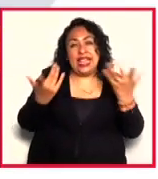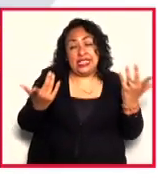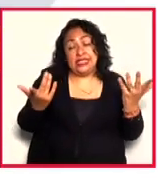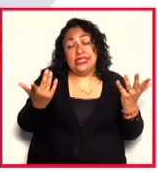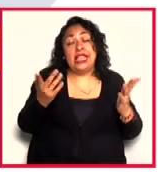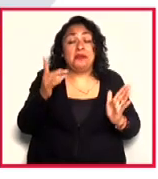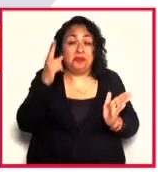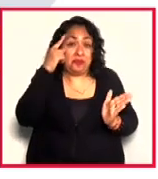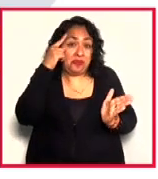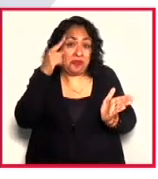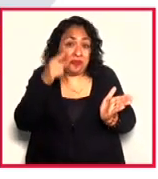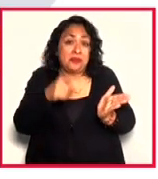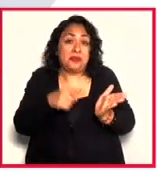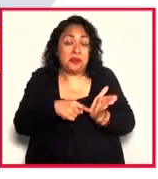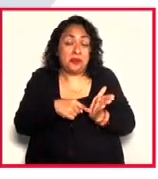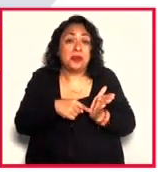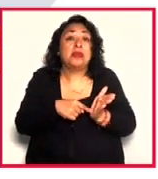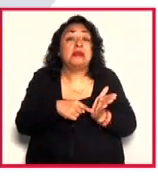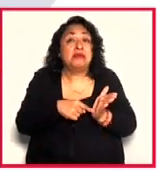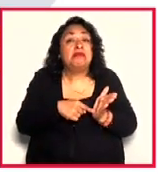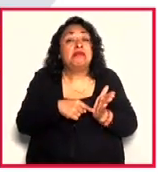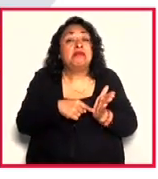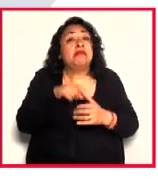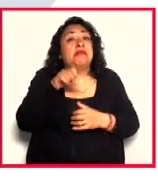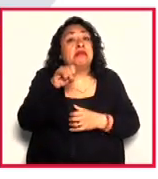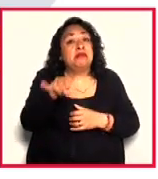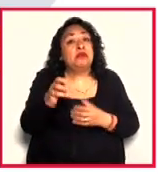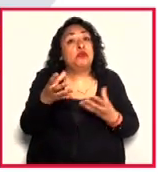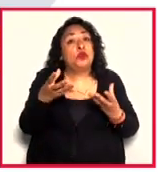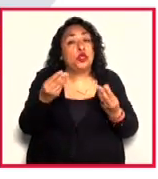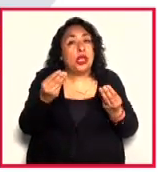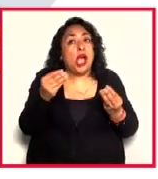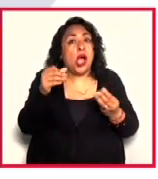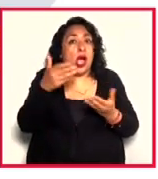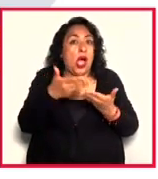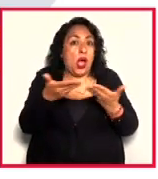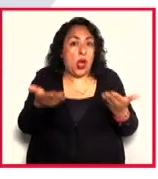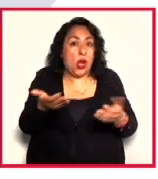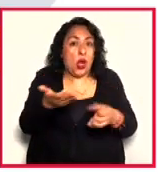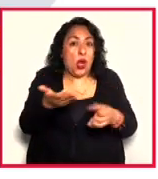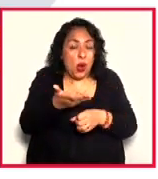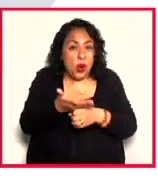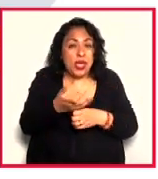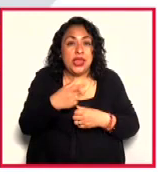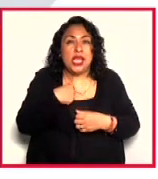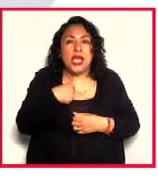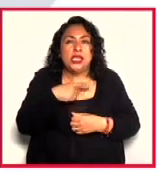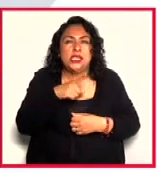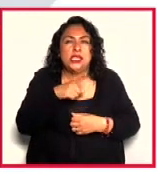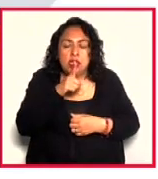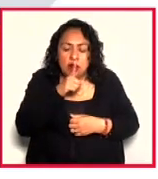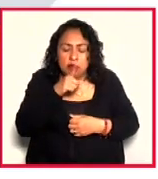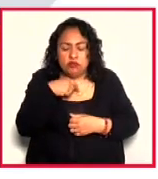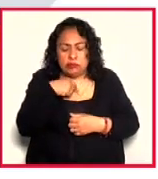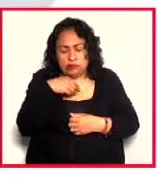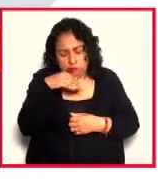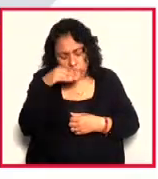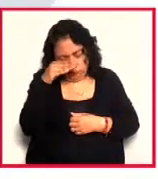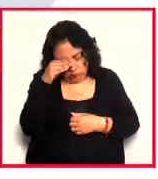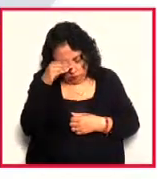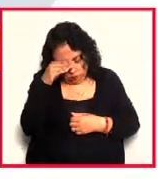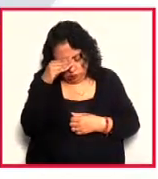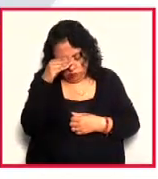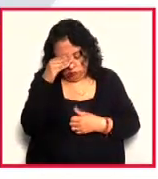que coincide mucho con el momento que estamos viviendo, ¿no? Un momento de silencio, un momento de reflexión, un momento de